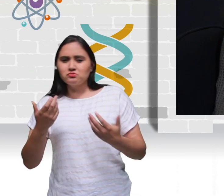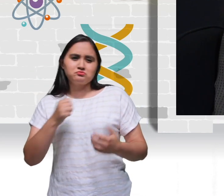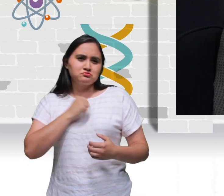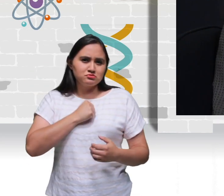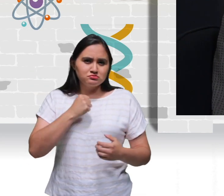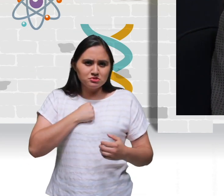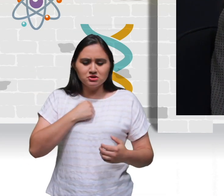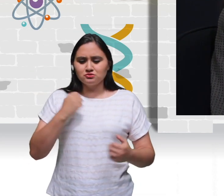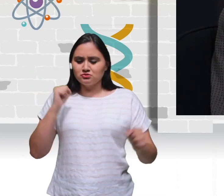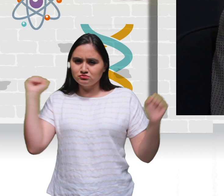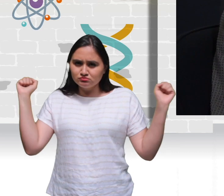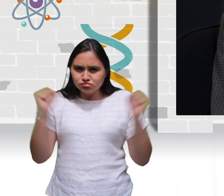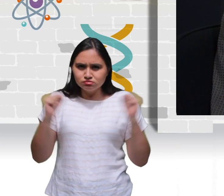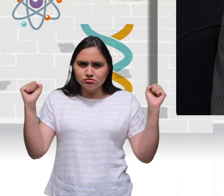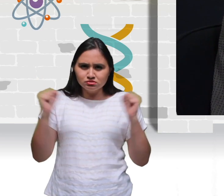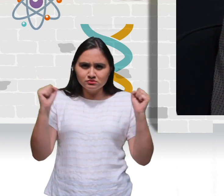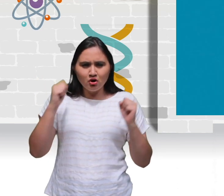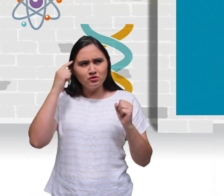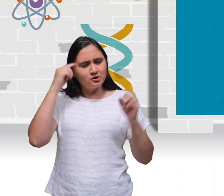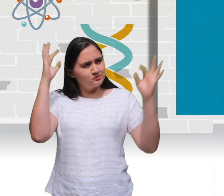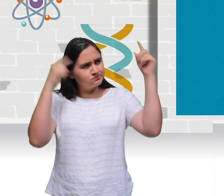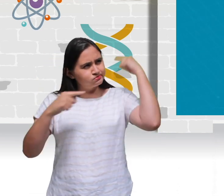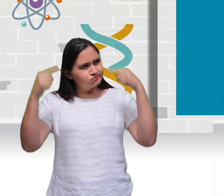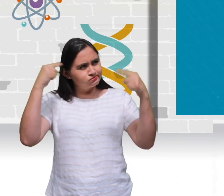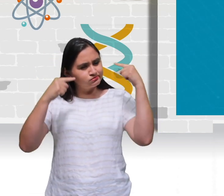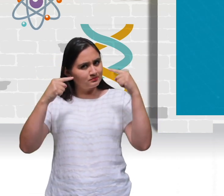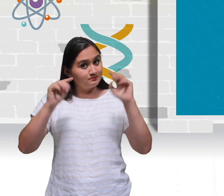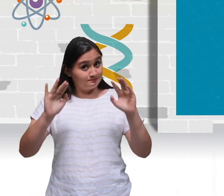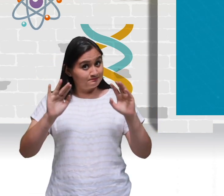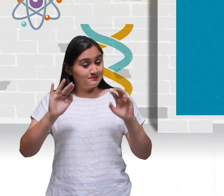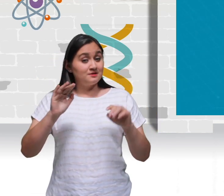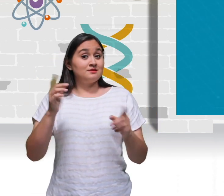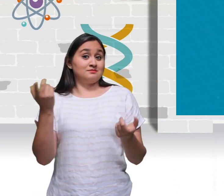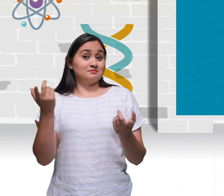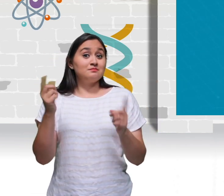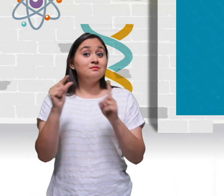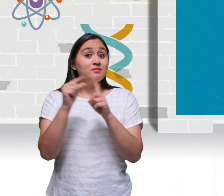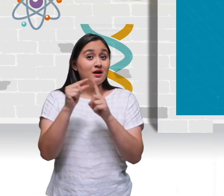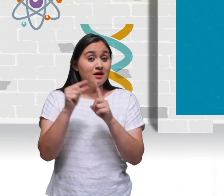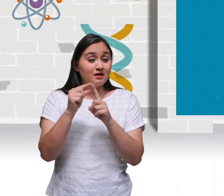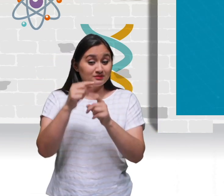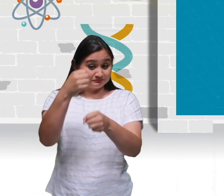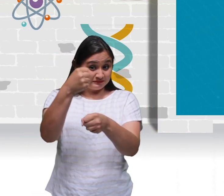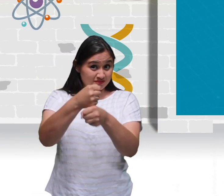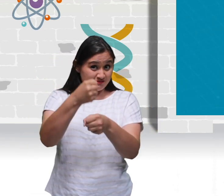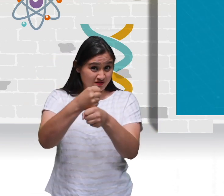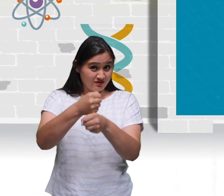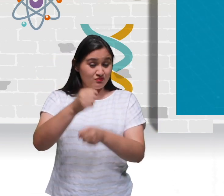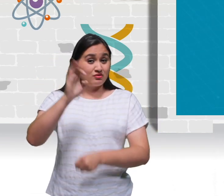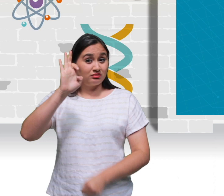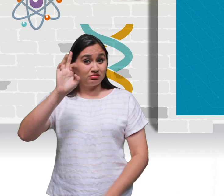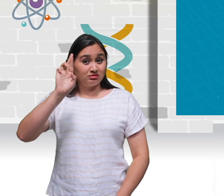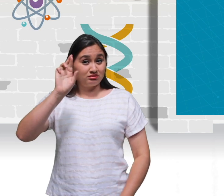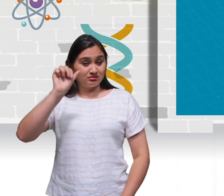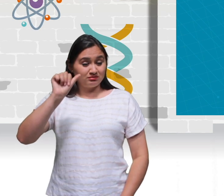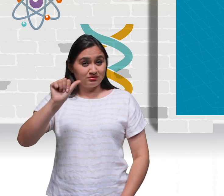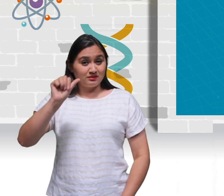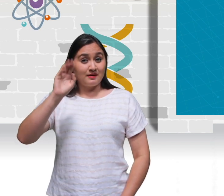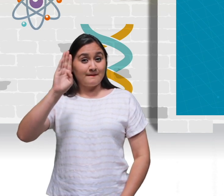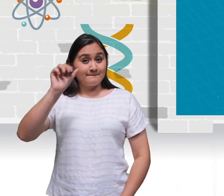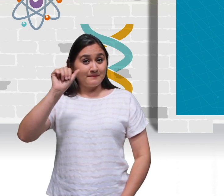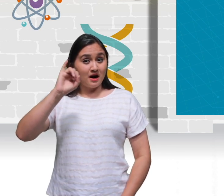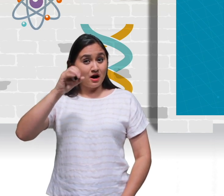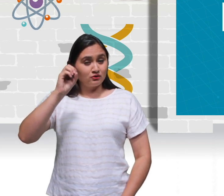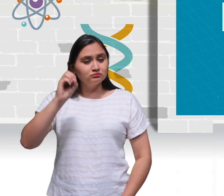un esfuerzo físico o mental. Pero la definición de trabajo en física es un poco distinta. Trabajo